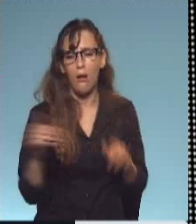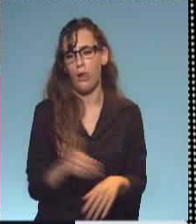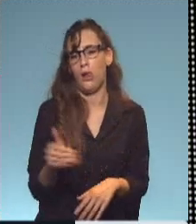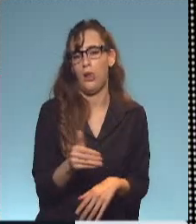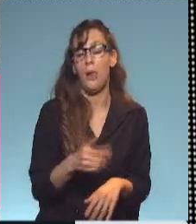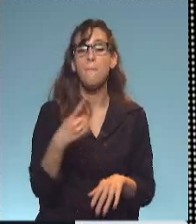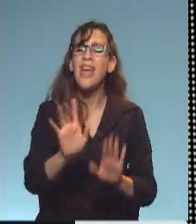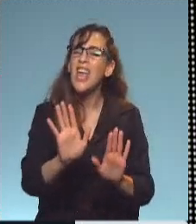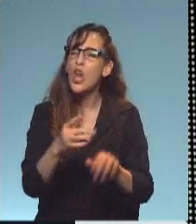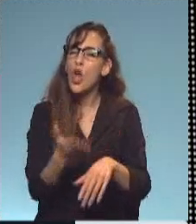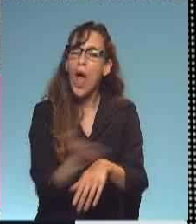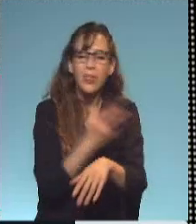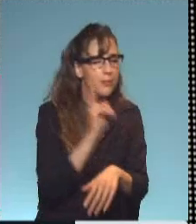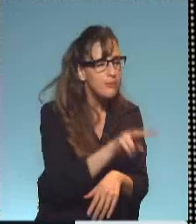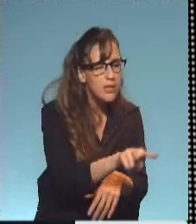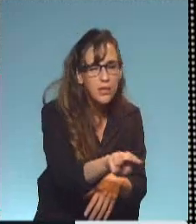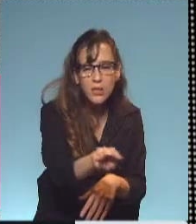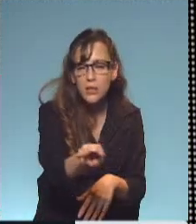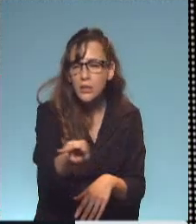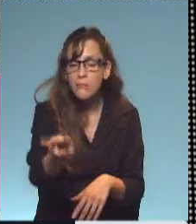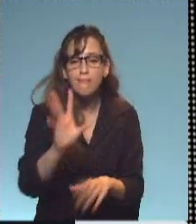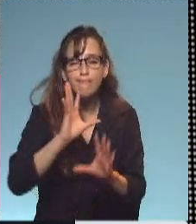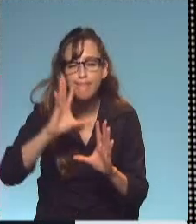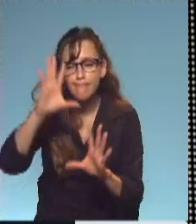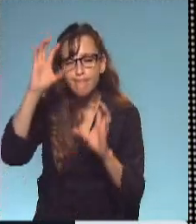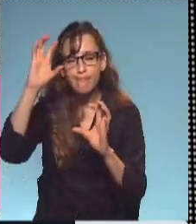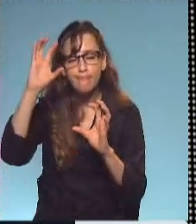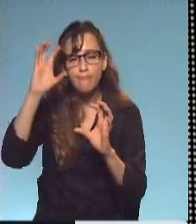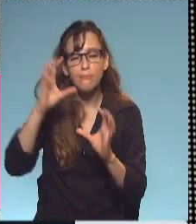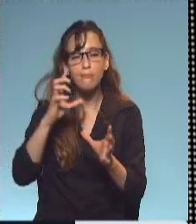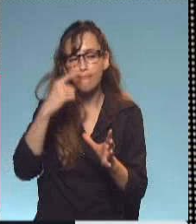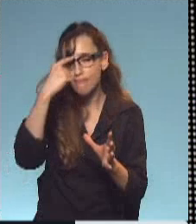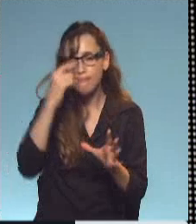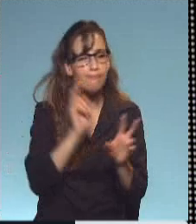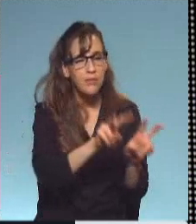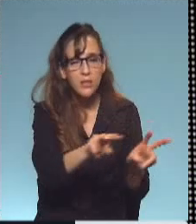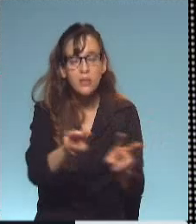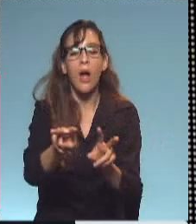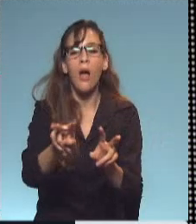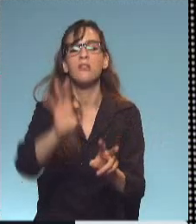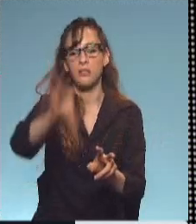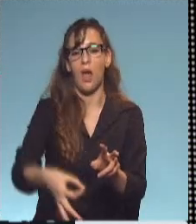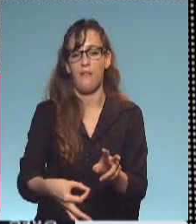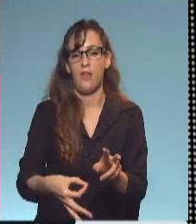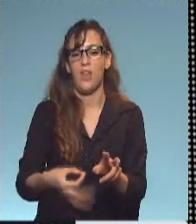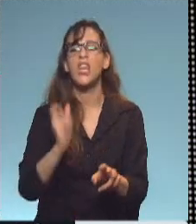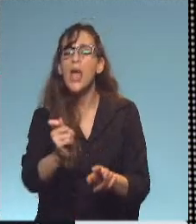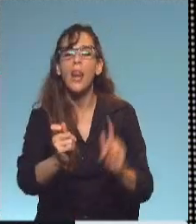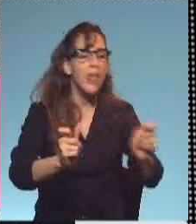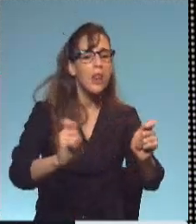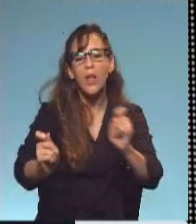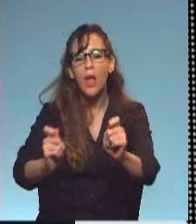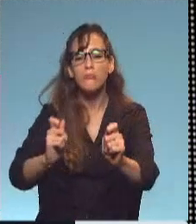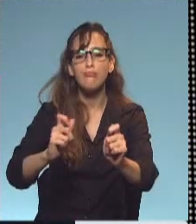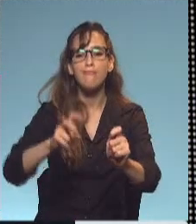haber estado unos momentos mirándolos, teniendo la imagen visual de ellos, pudo recordar perfectamente quién era y